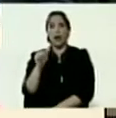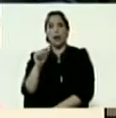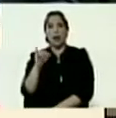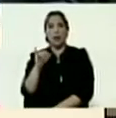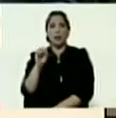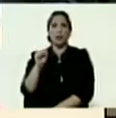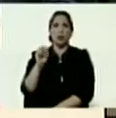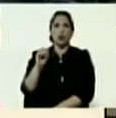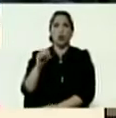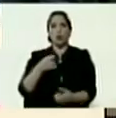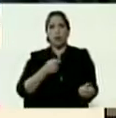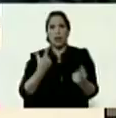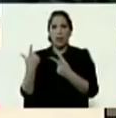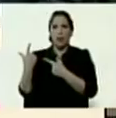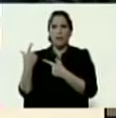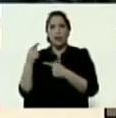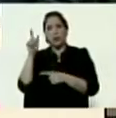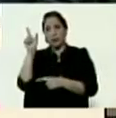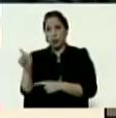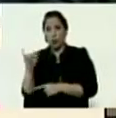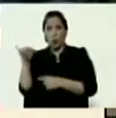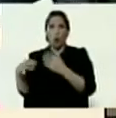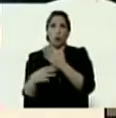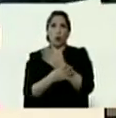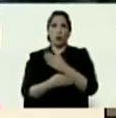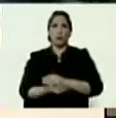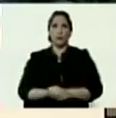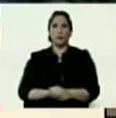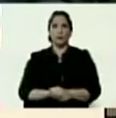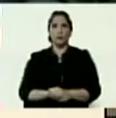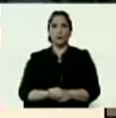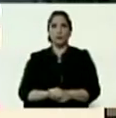Juan Guaidó. El ampograma